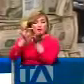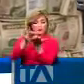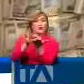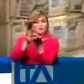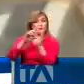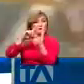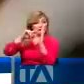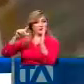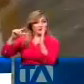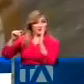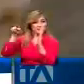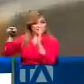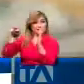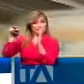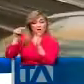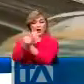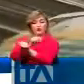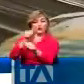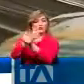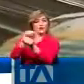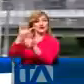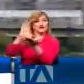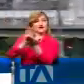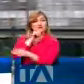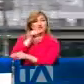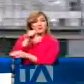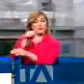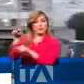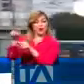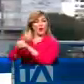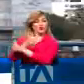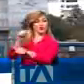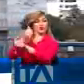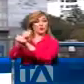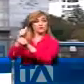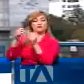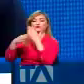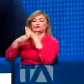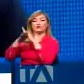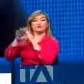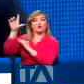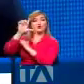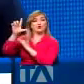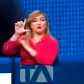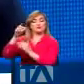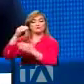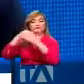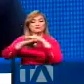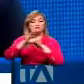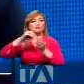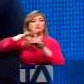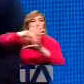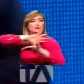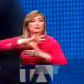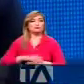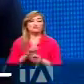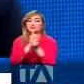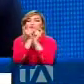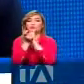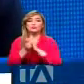Monetario y Financiero que busca la autonomía del Banco Central y que llegó este lunes a la asamblea. Tendrá que ser